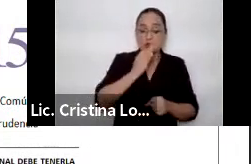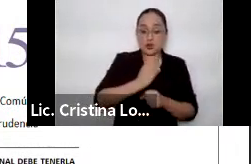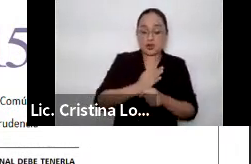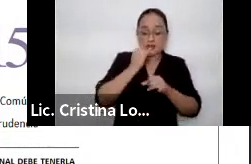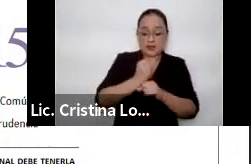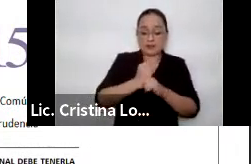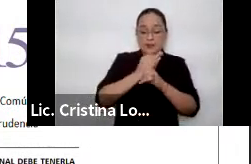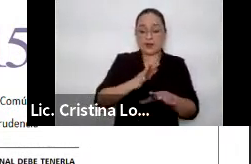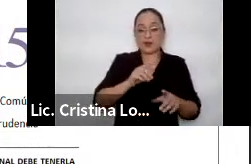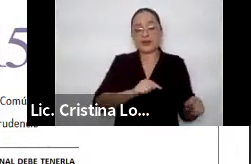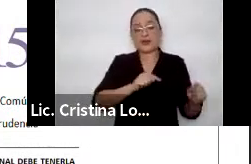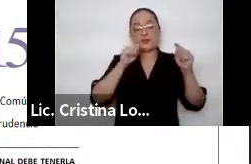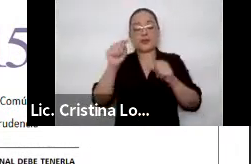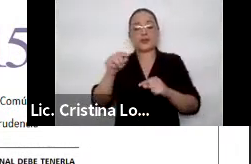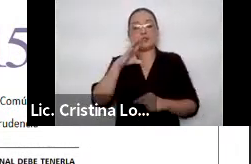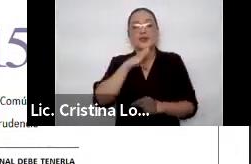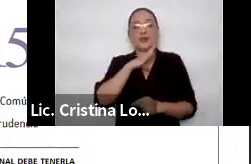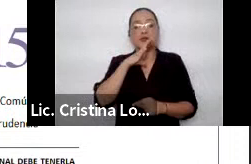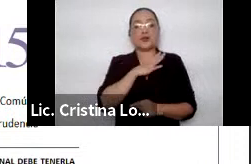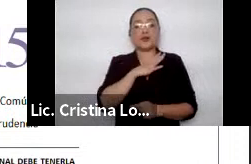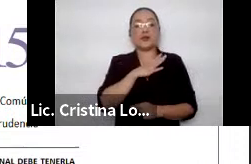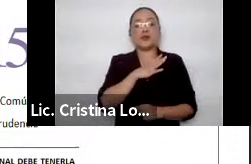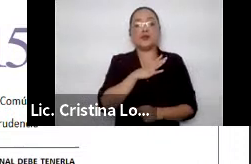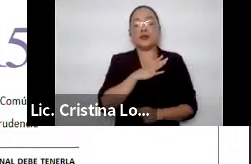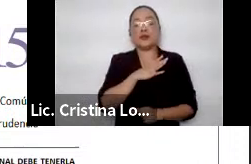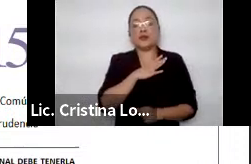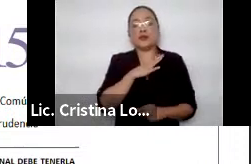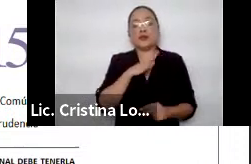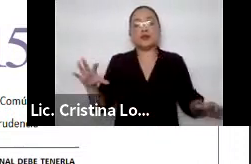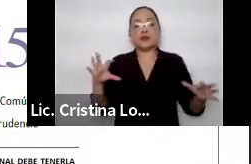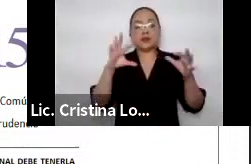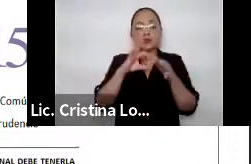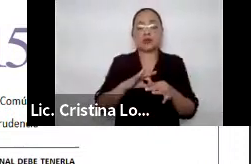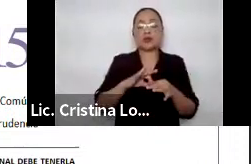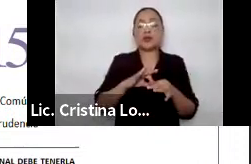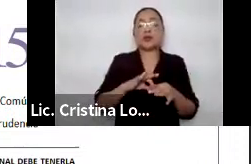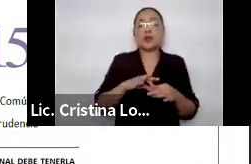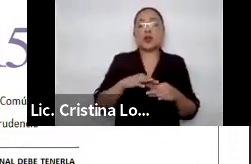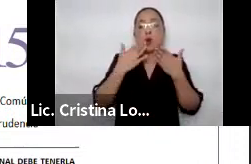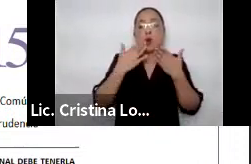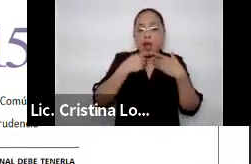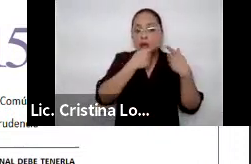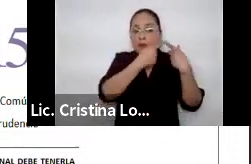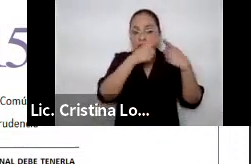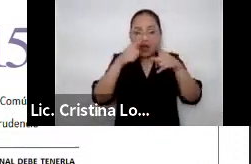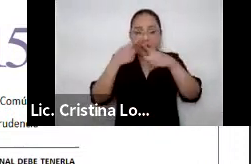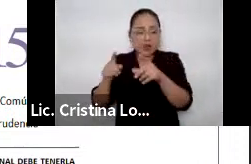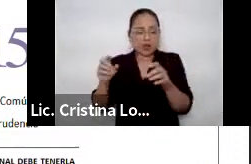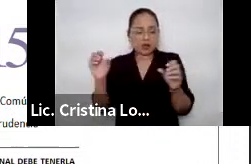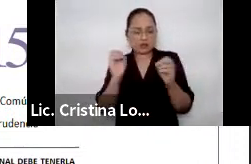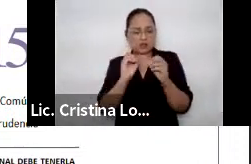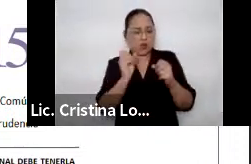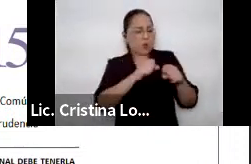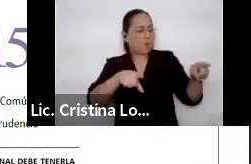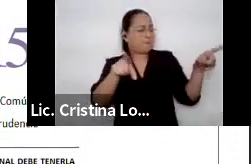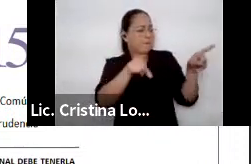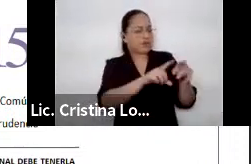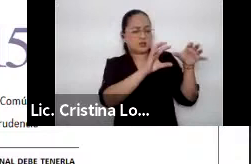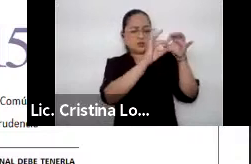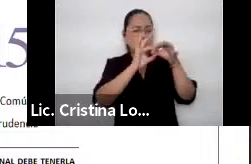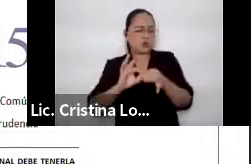queda dentro del gran apartado de textos. No hay variación alguna en ese